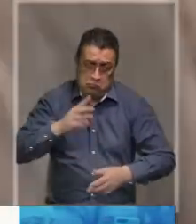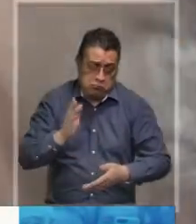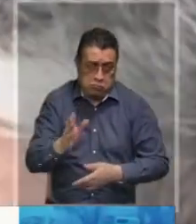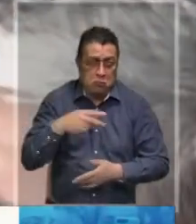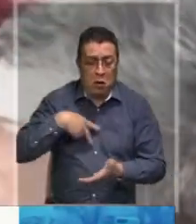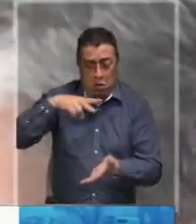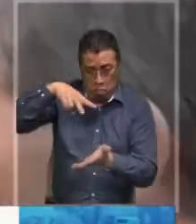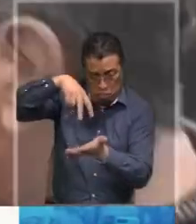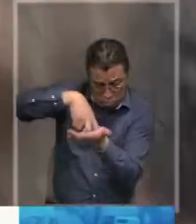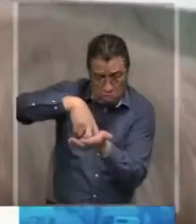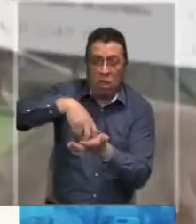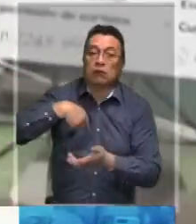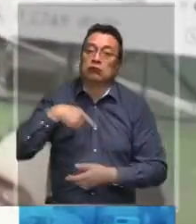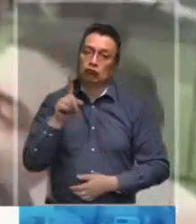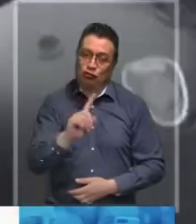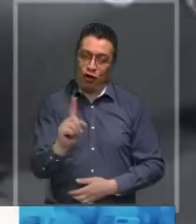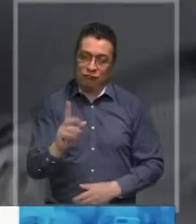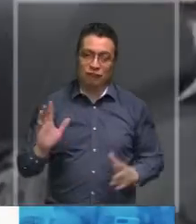¿no?